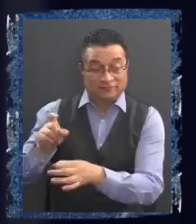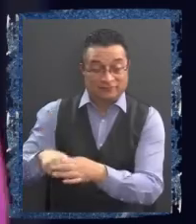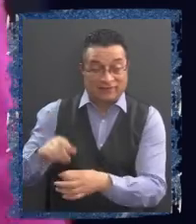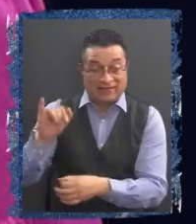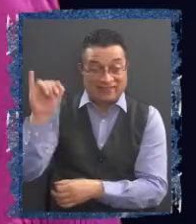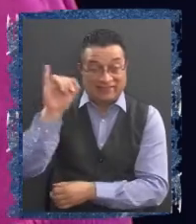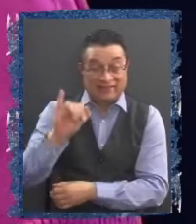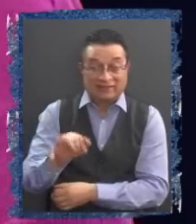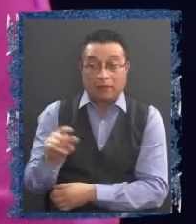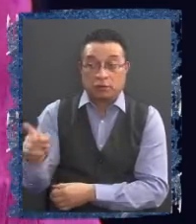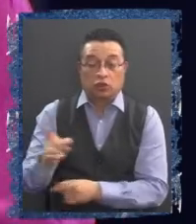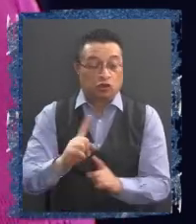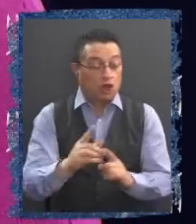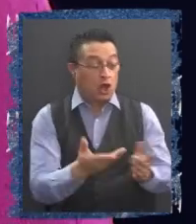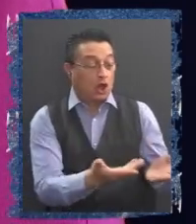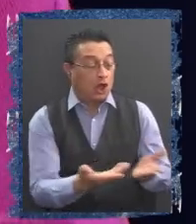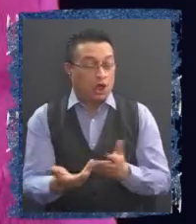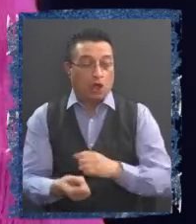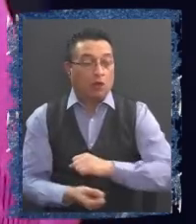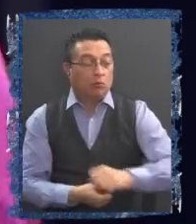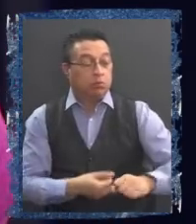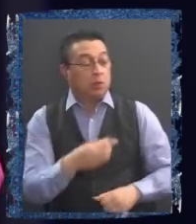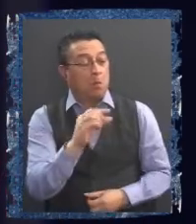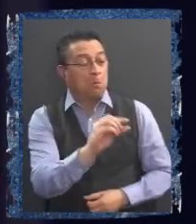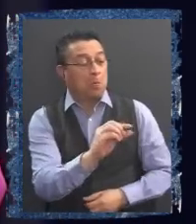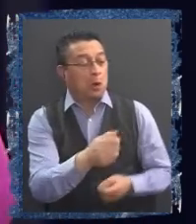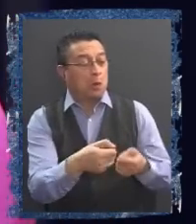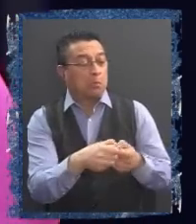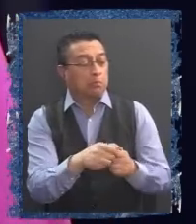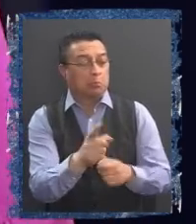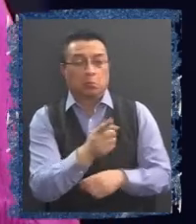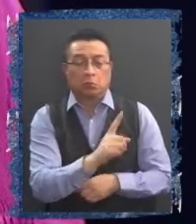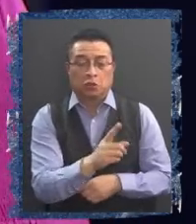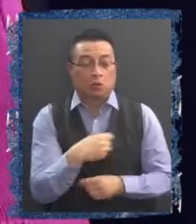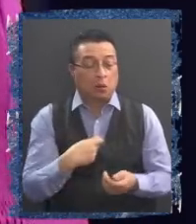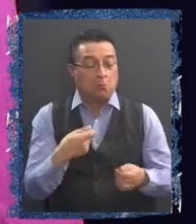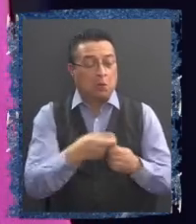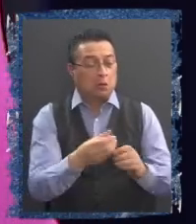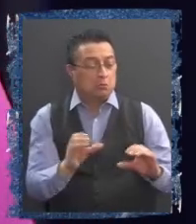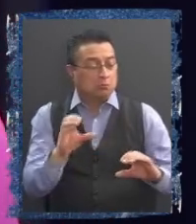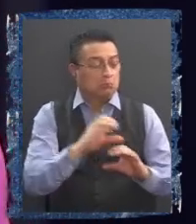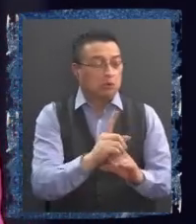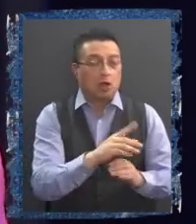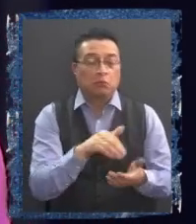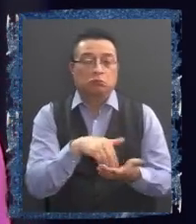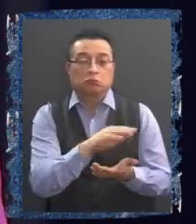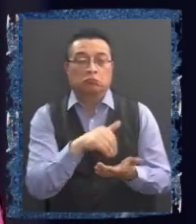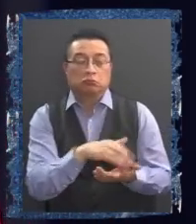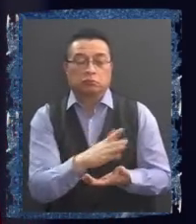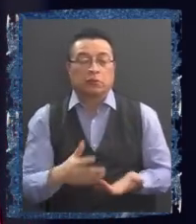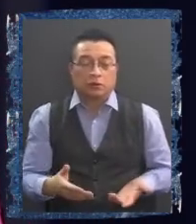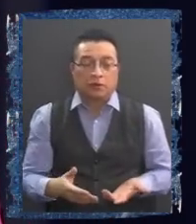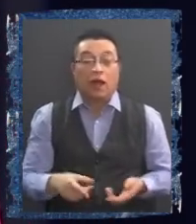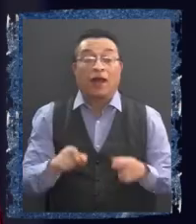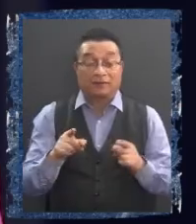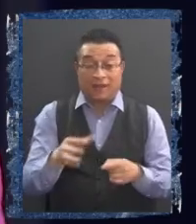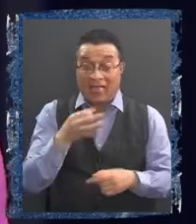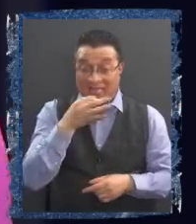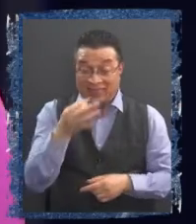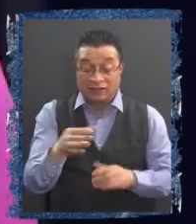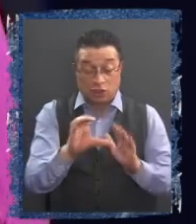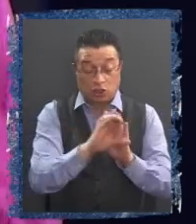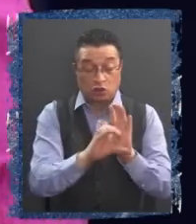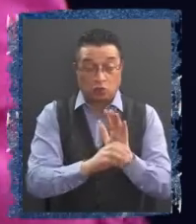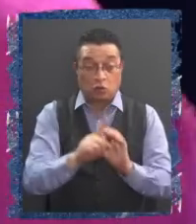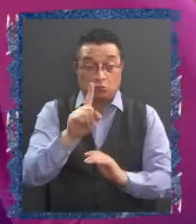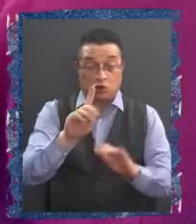ISAPRE, no los reciben porque ganan poco, porque no tienen capacidad de copago. Por lo tanto, lo que dice la Constitución del